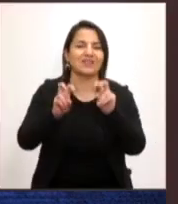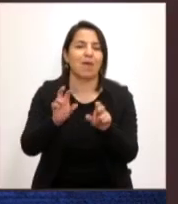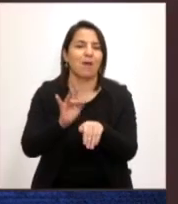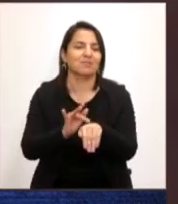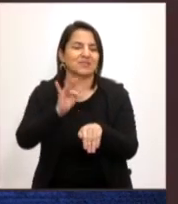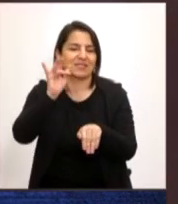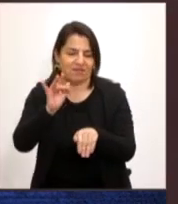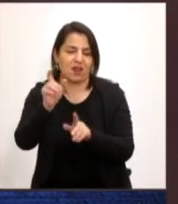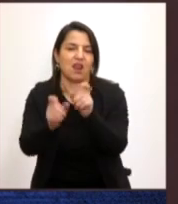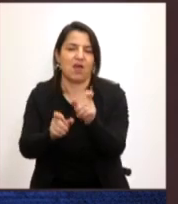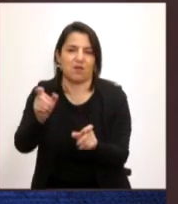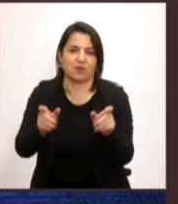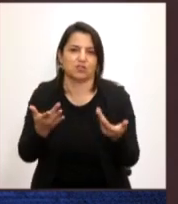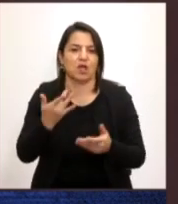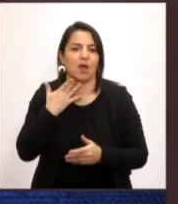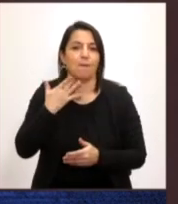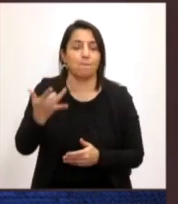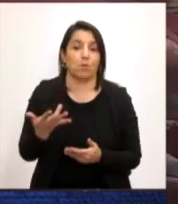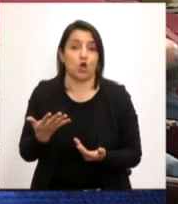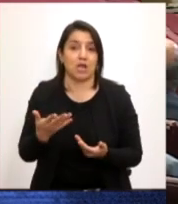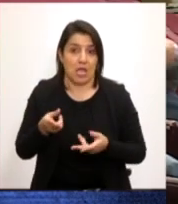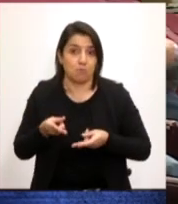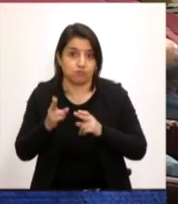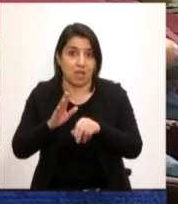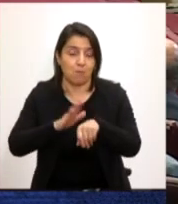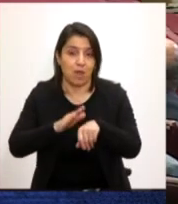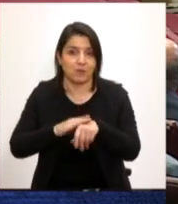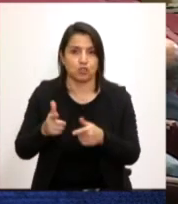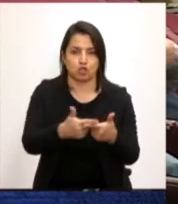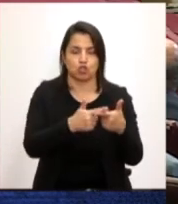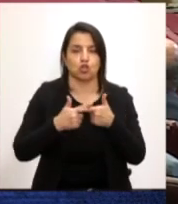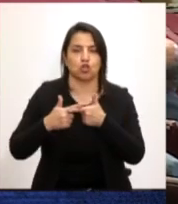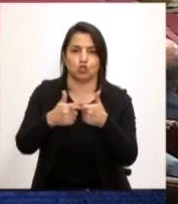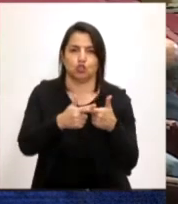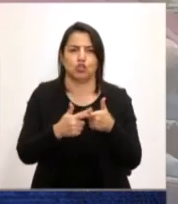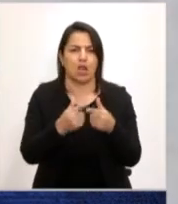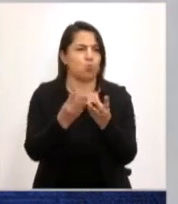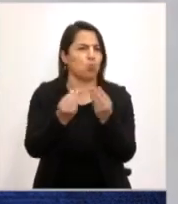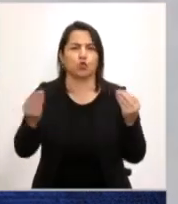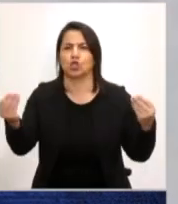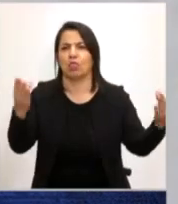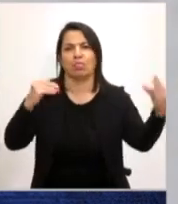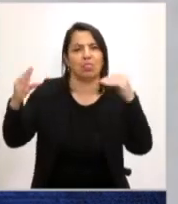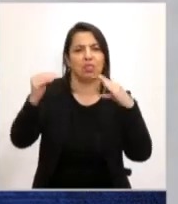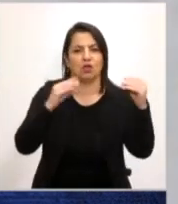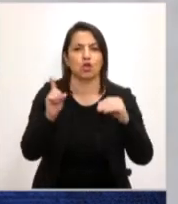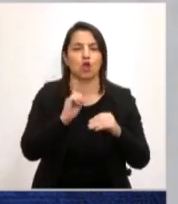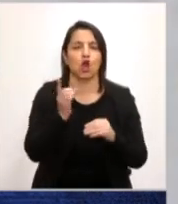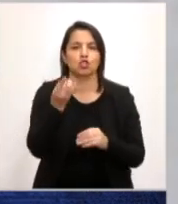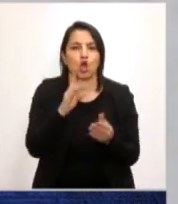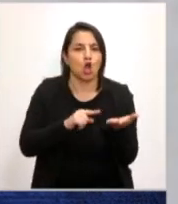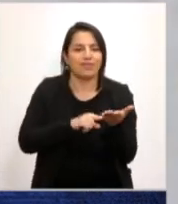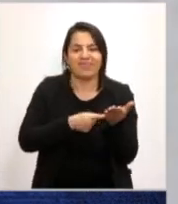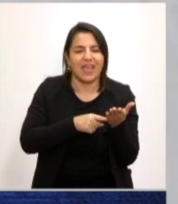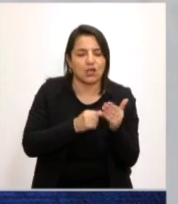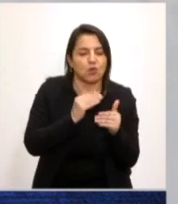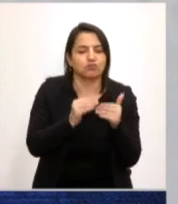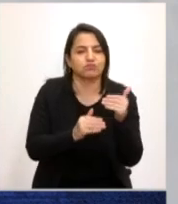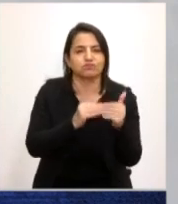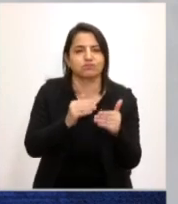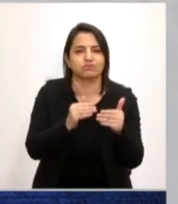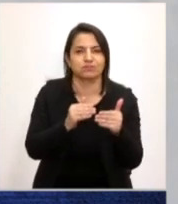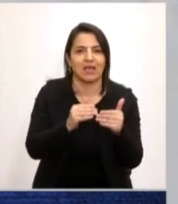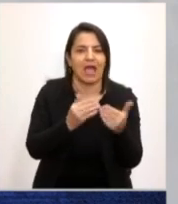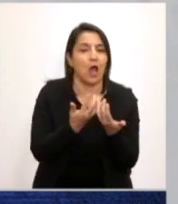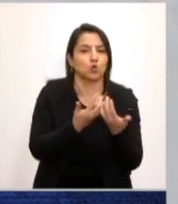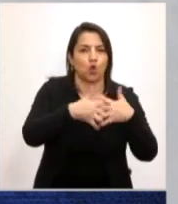las personas, porque la licencia social de la cual muchos hablan no es un proceso meramente técnico, no es un proceso automático